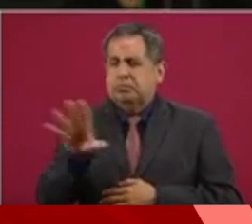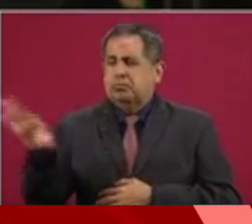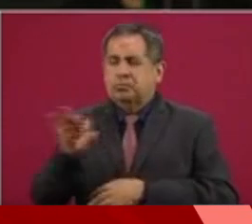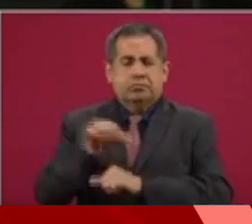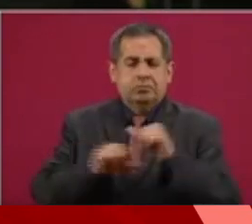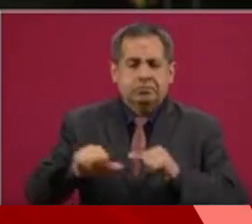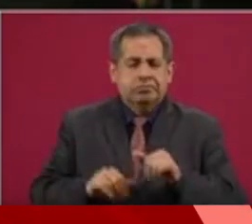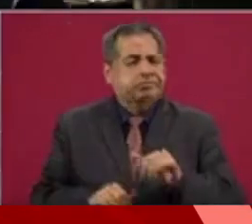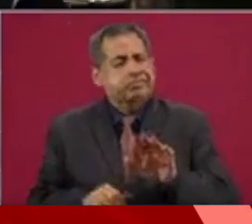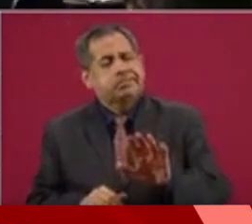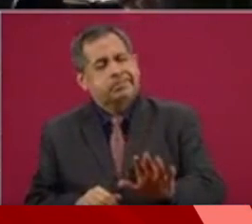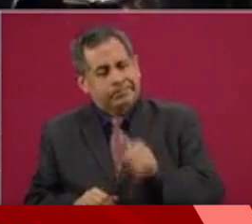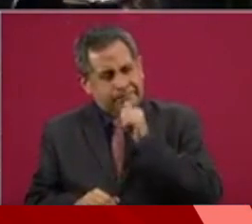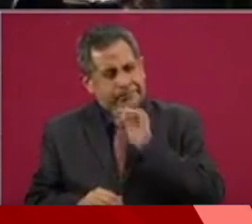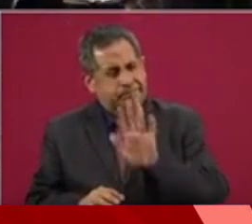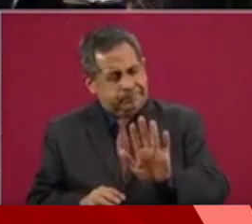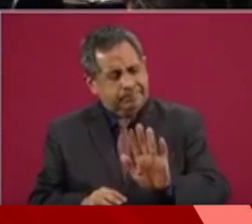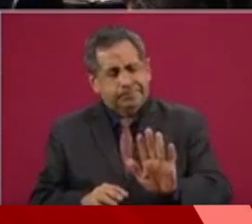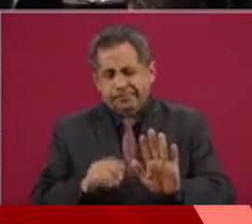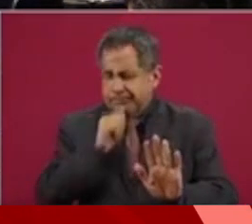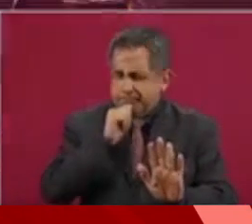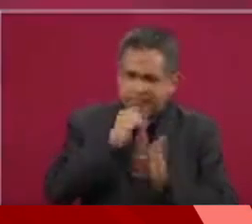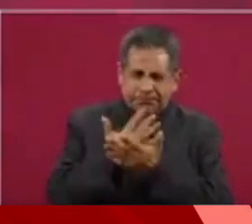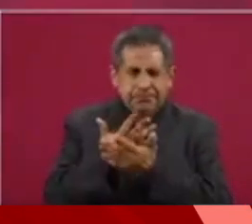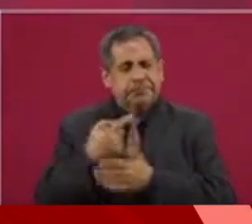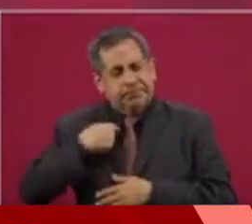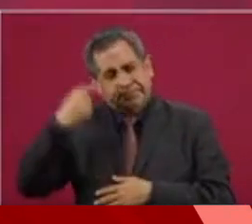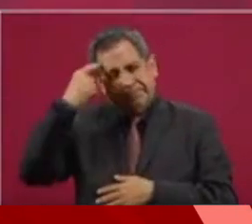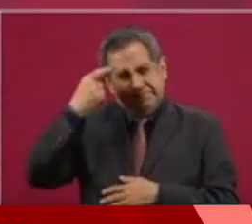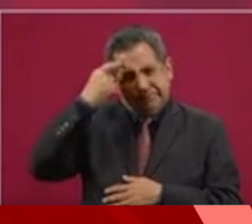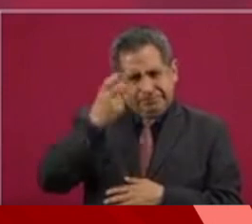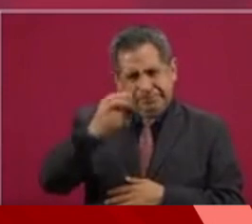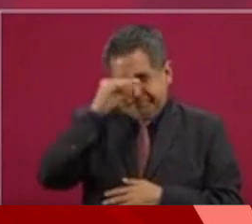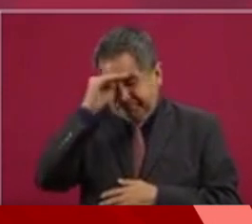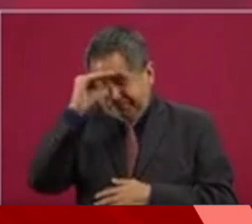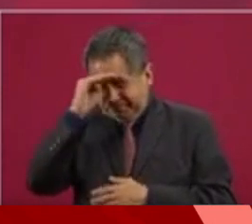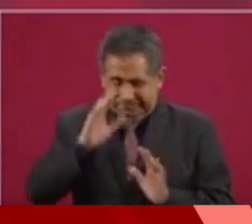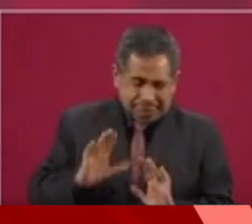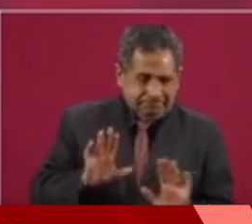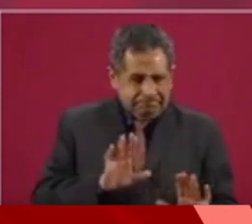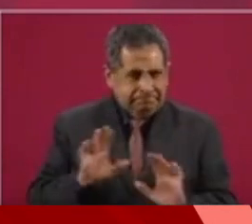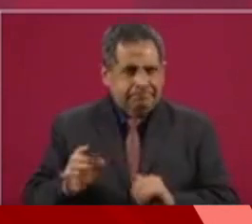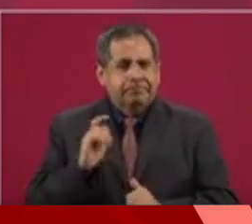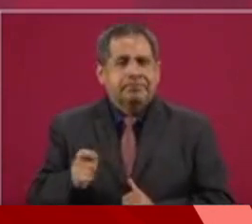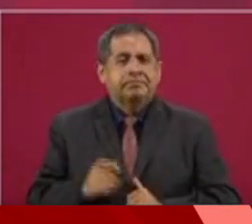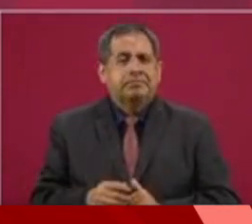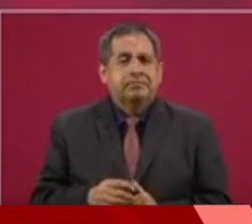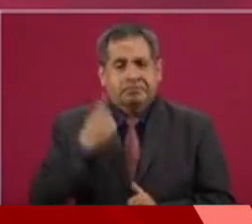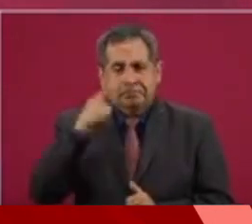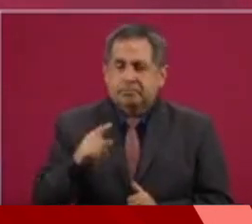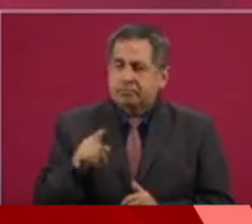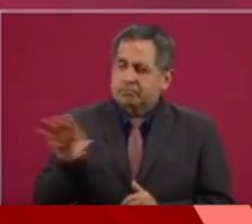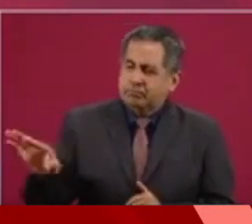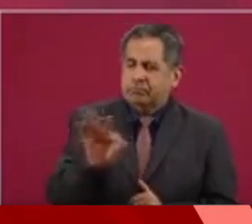todavía en eso estoy y estoy pensando precisamente para qué sea